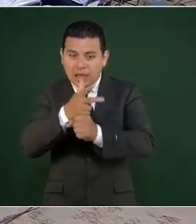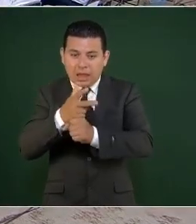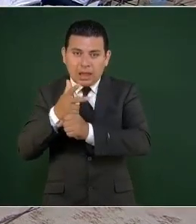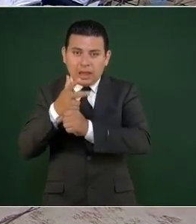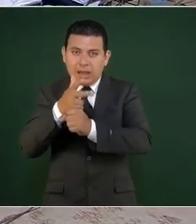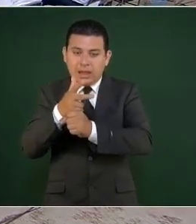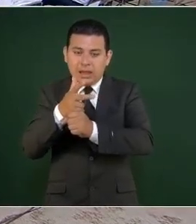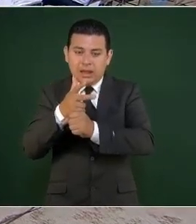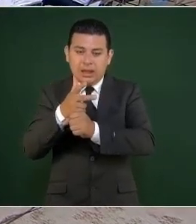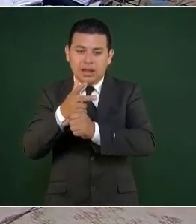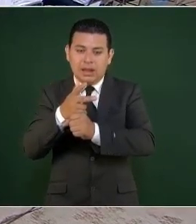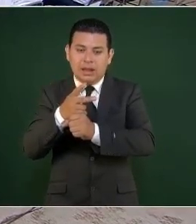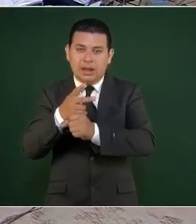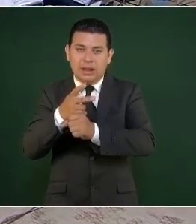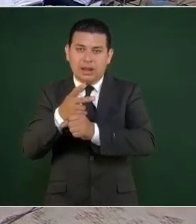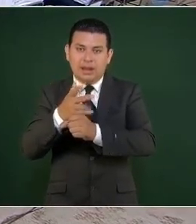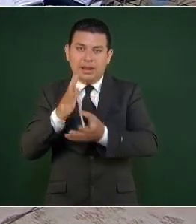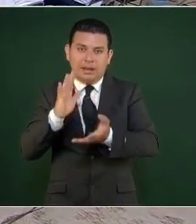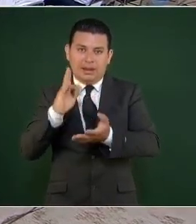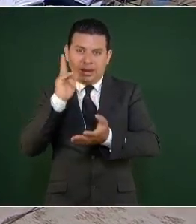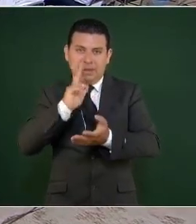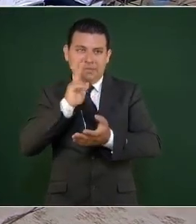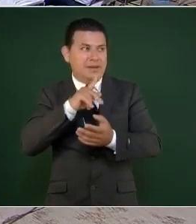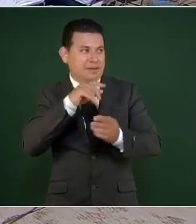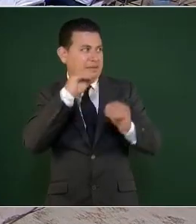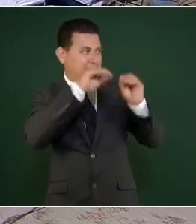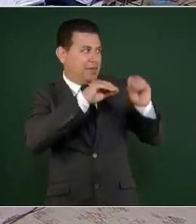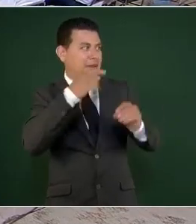déjalo ahí un ratito ahí, mientras yo hablo,